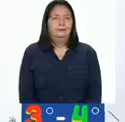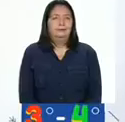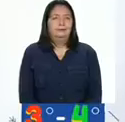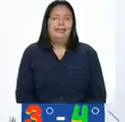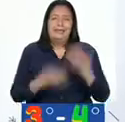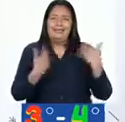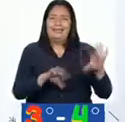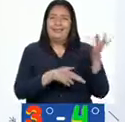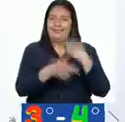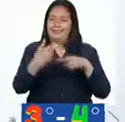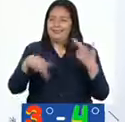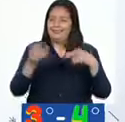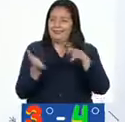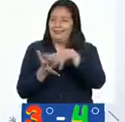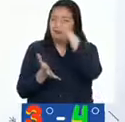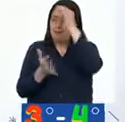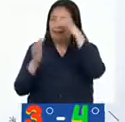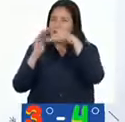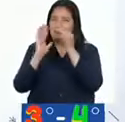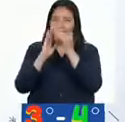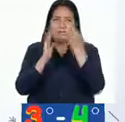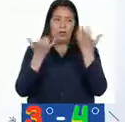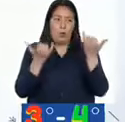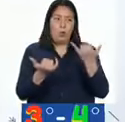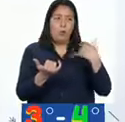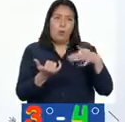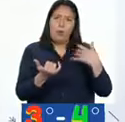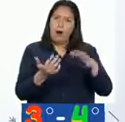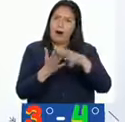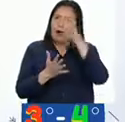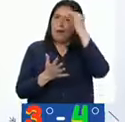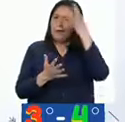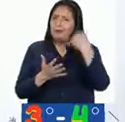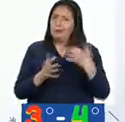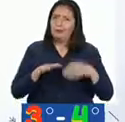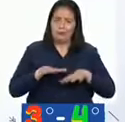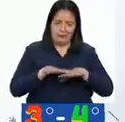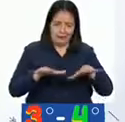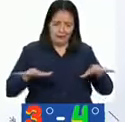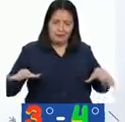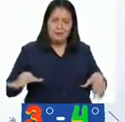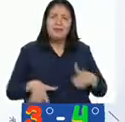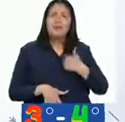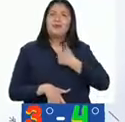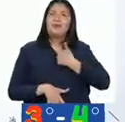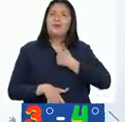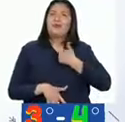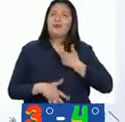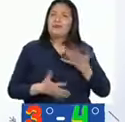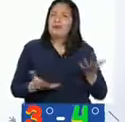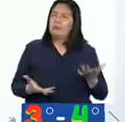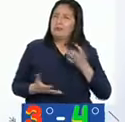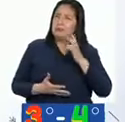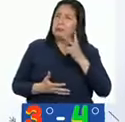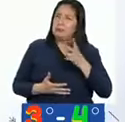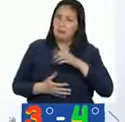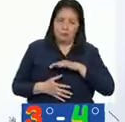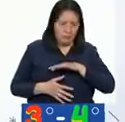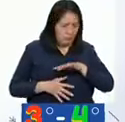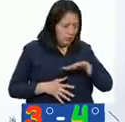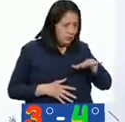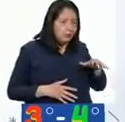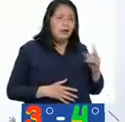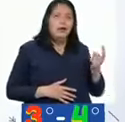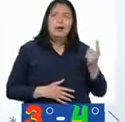Ya estamos de vuelta en Aprendo en Casa. El día de hoy estamos aprendiendo sobre el espacio personal y hemos visto cómo alrededor nuestro